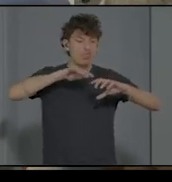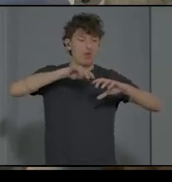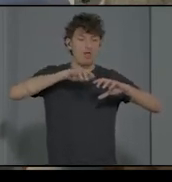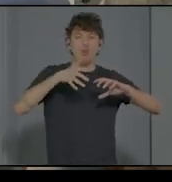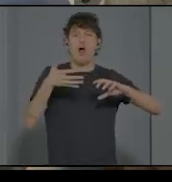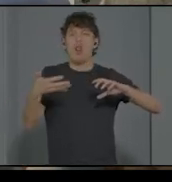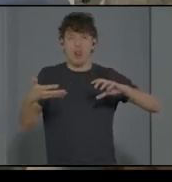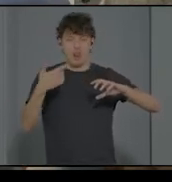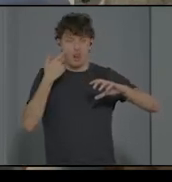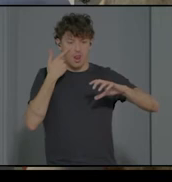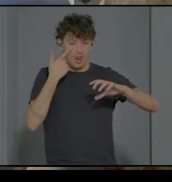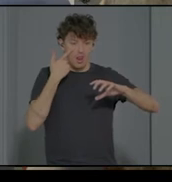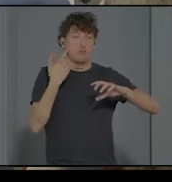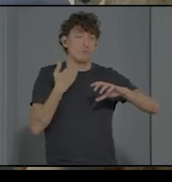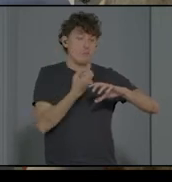mujeres